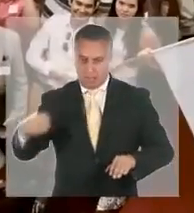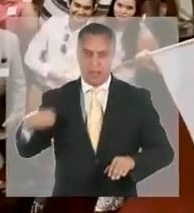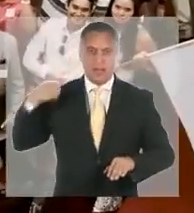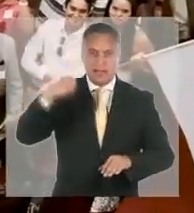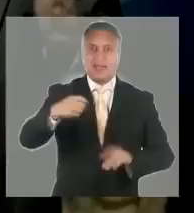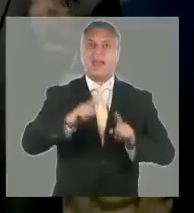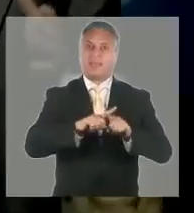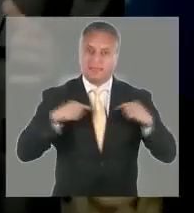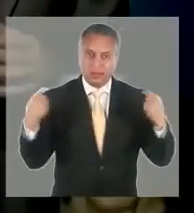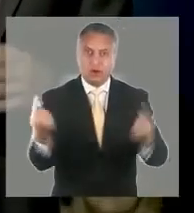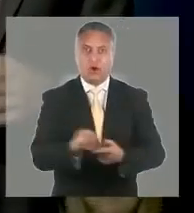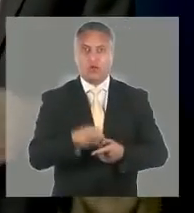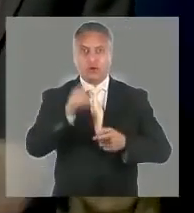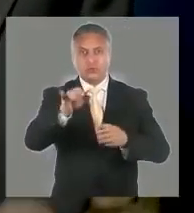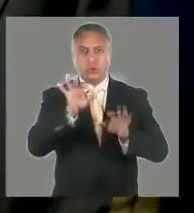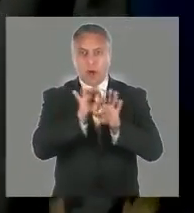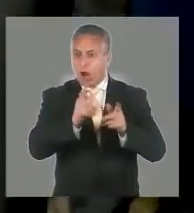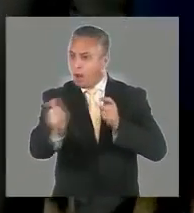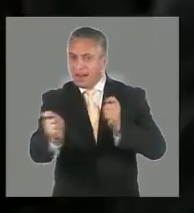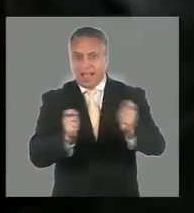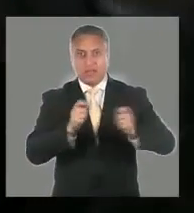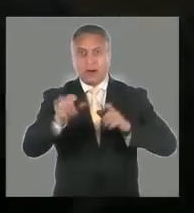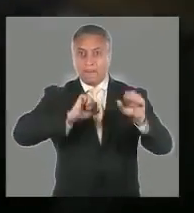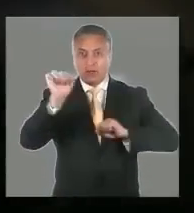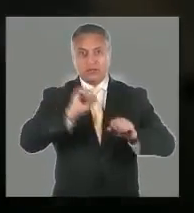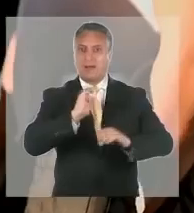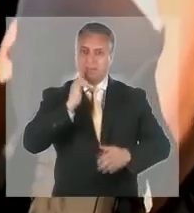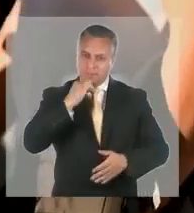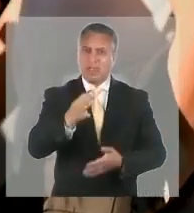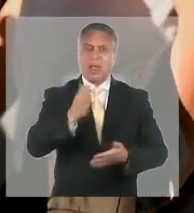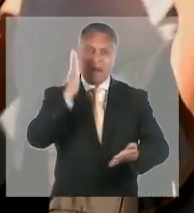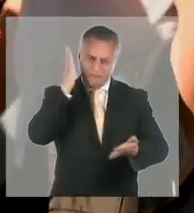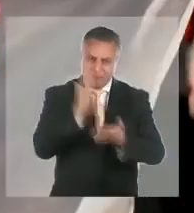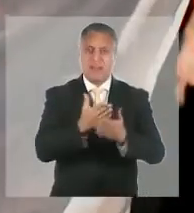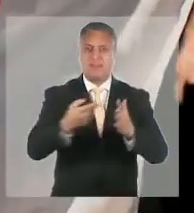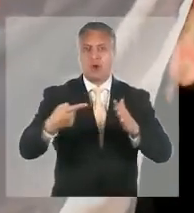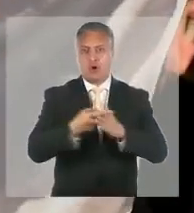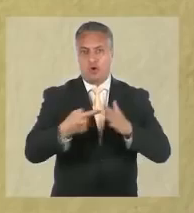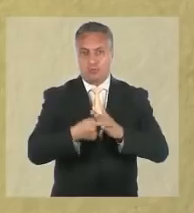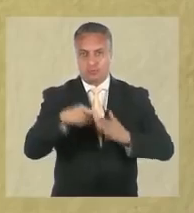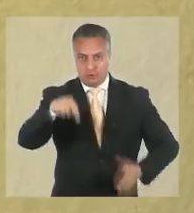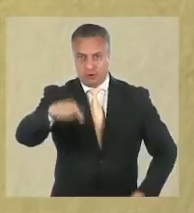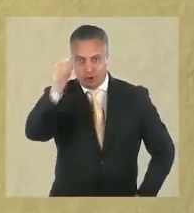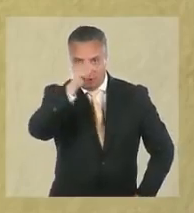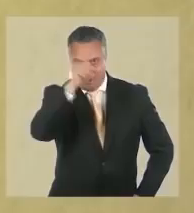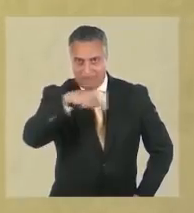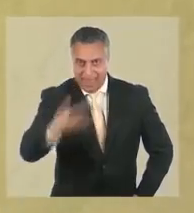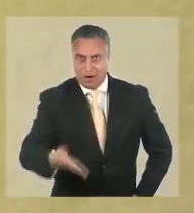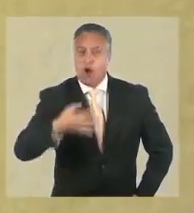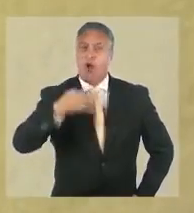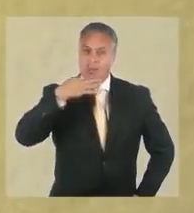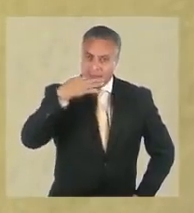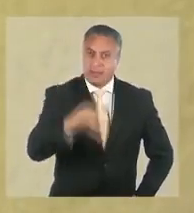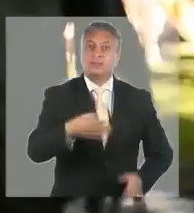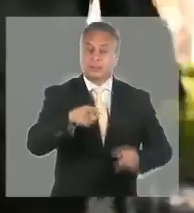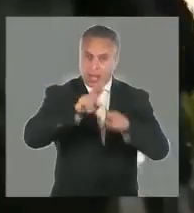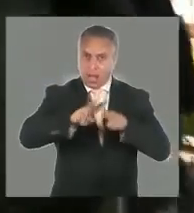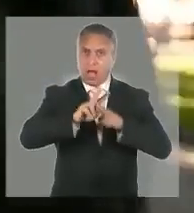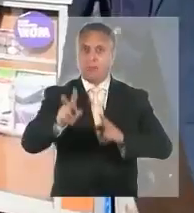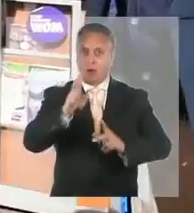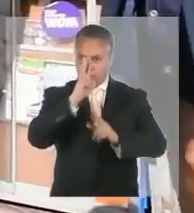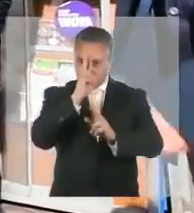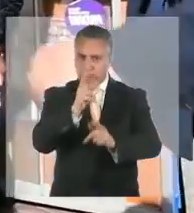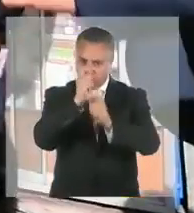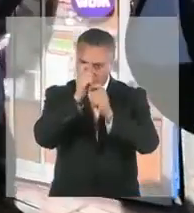gobierno de todos. Saquemos a los operadores políticos del Estado. Este domingo, digámosle no a los corruptos.